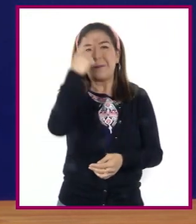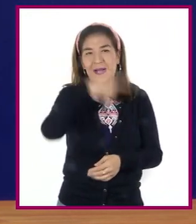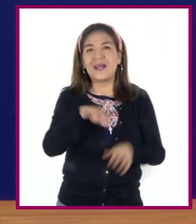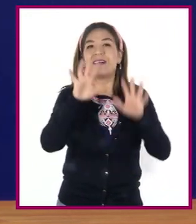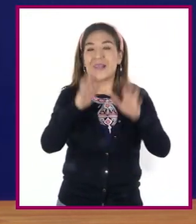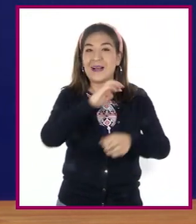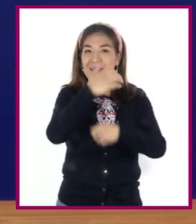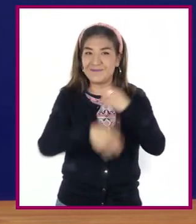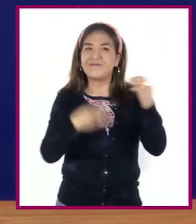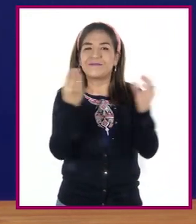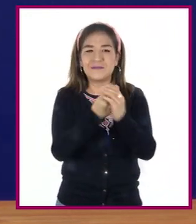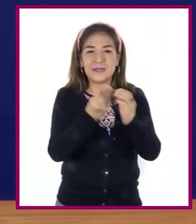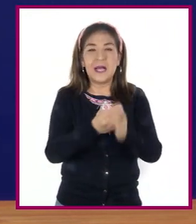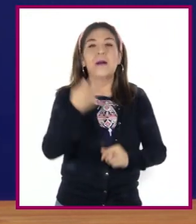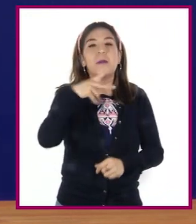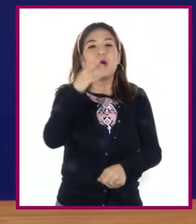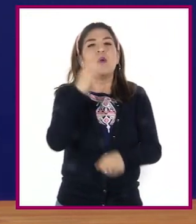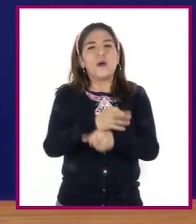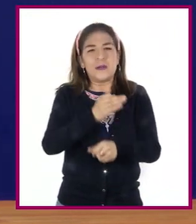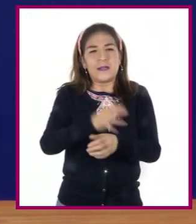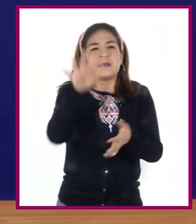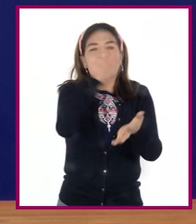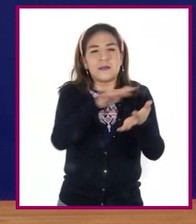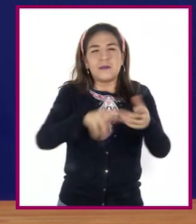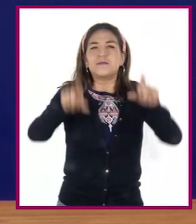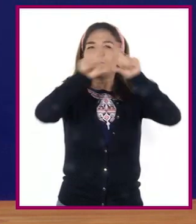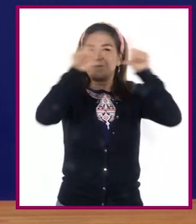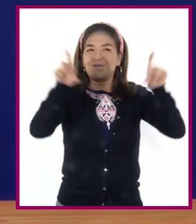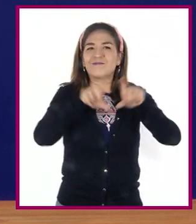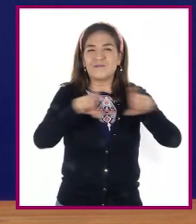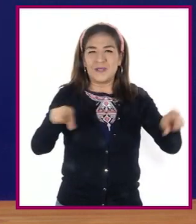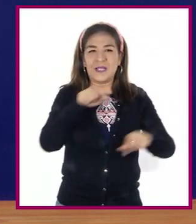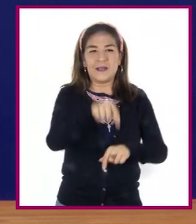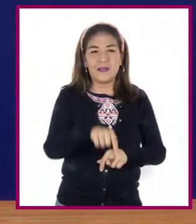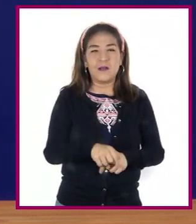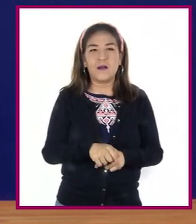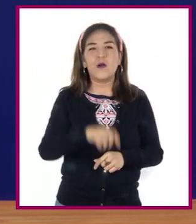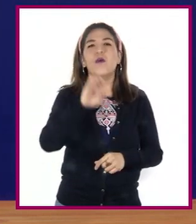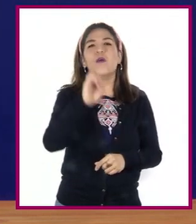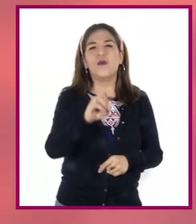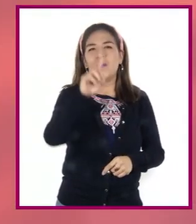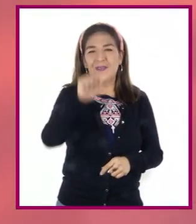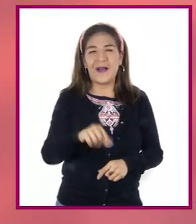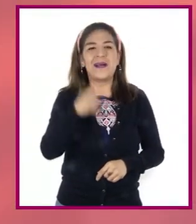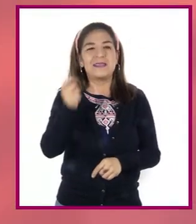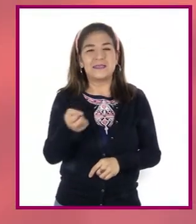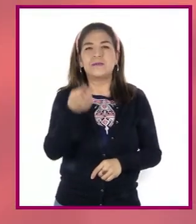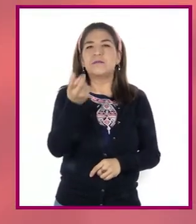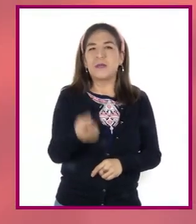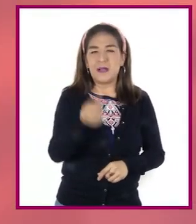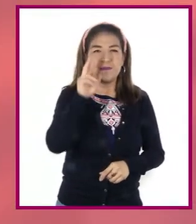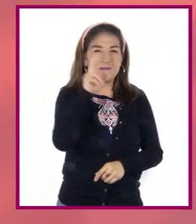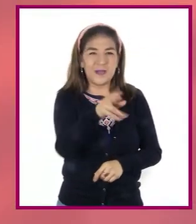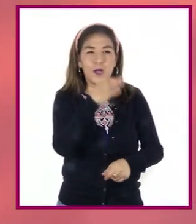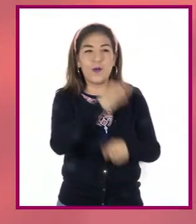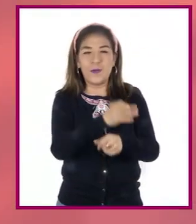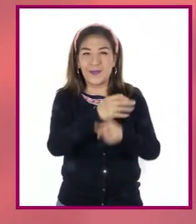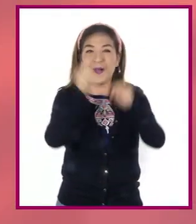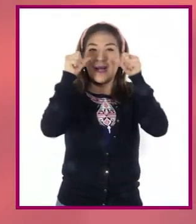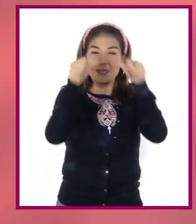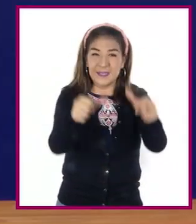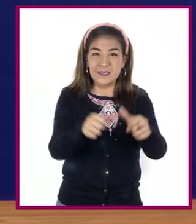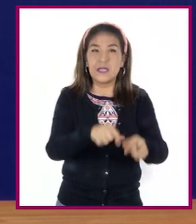sesión. Pero ahora vamos a leer un par de fragmentos de Oda al perro de Pablo Neruda. Pongan mucha atención y